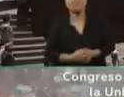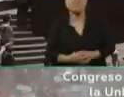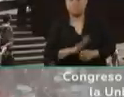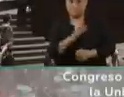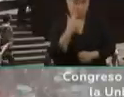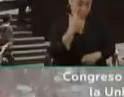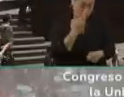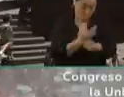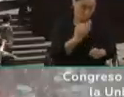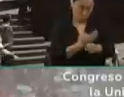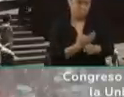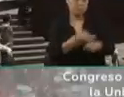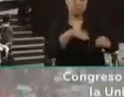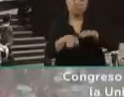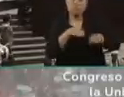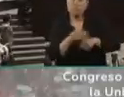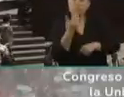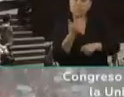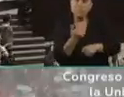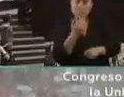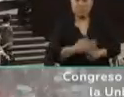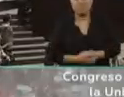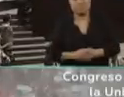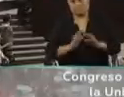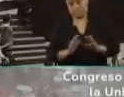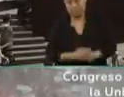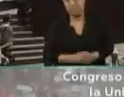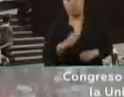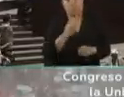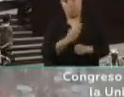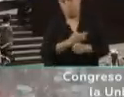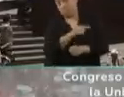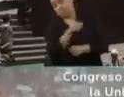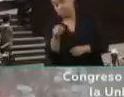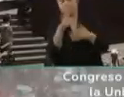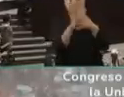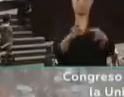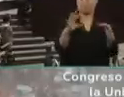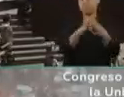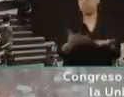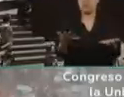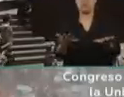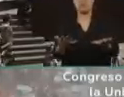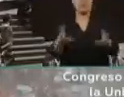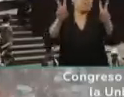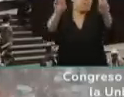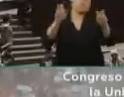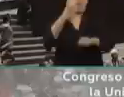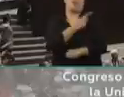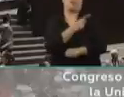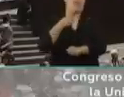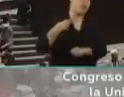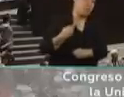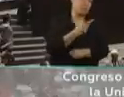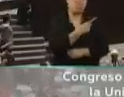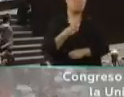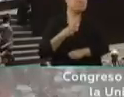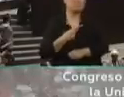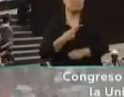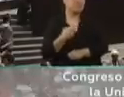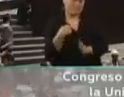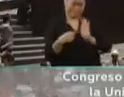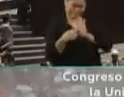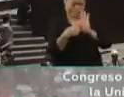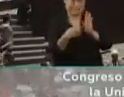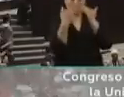hasta ahora. Aquí vienen a decir el tema de la deuda. Aquí les digo con precisión el tema